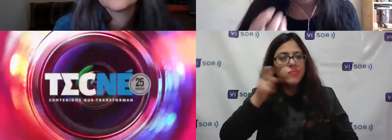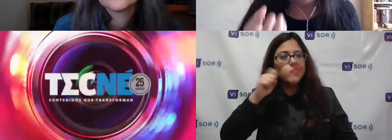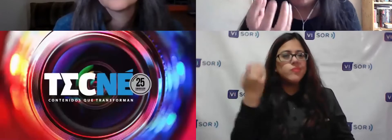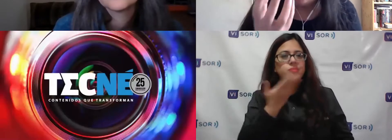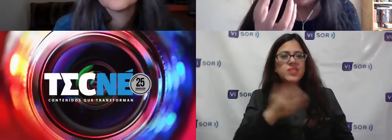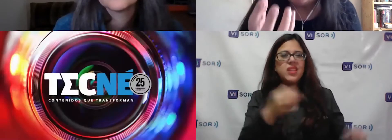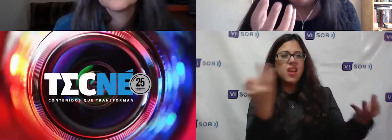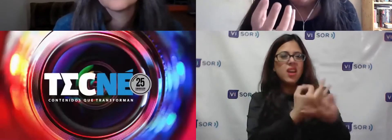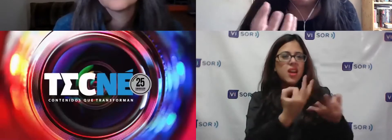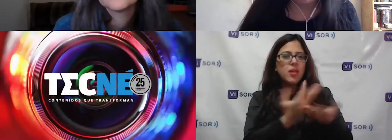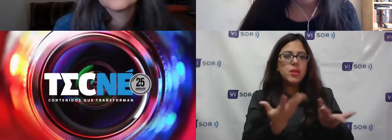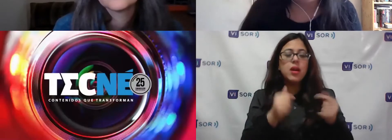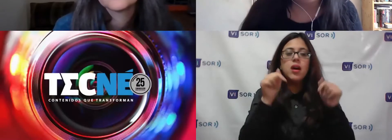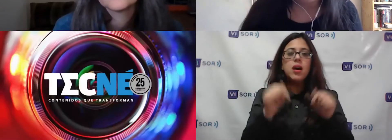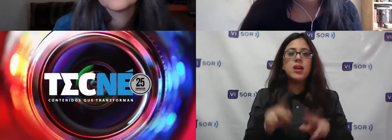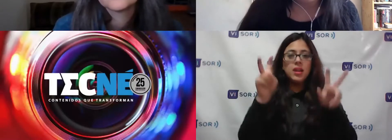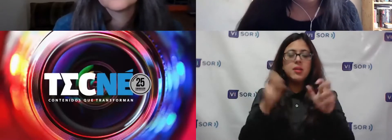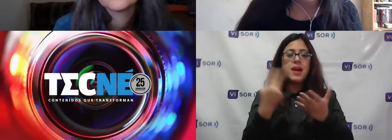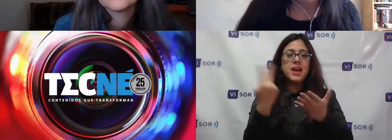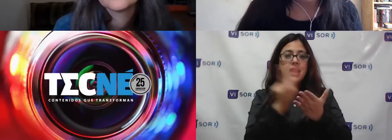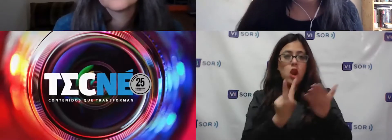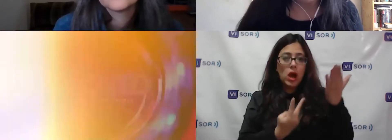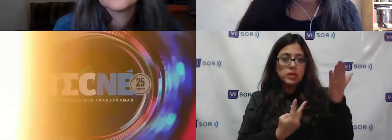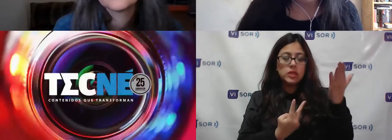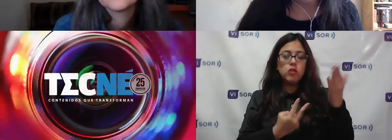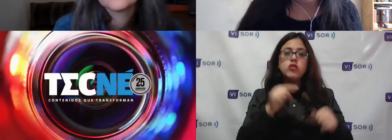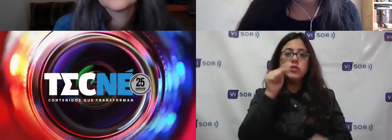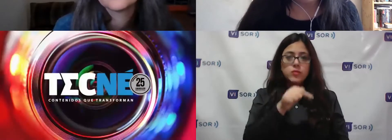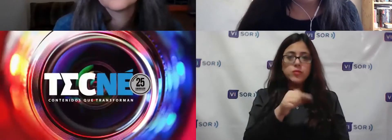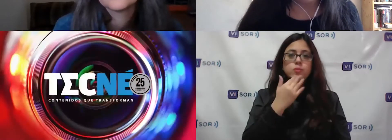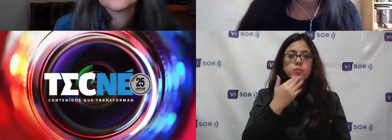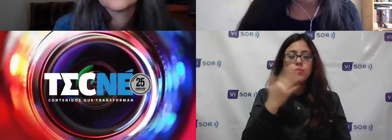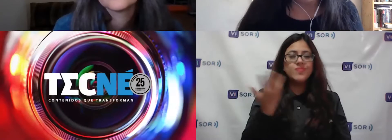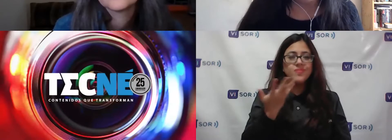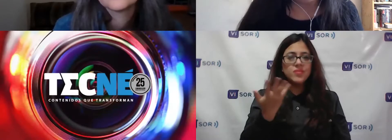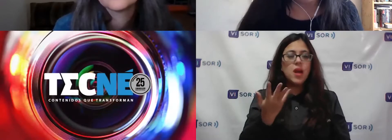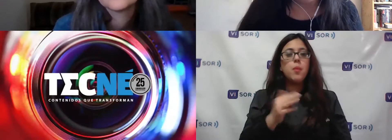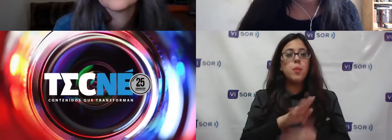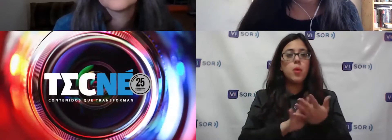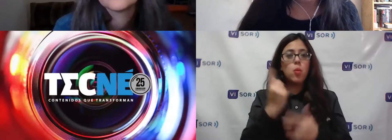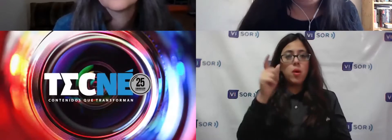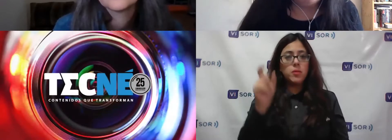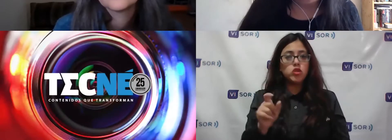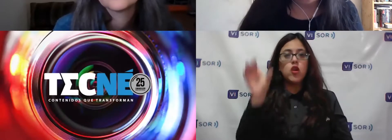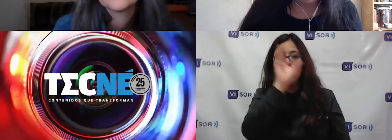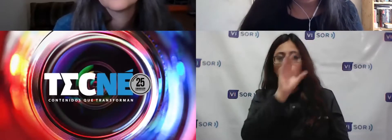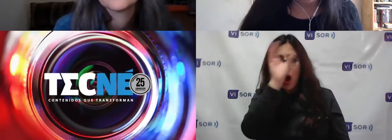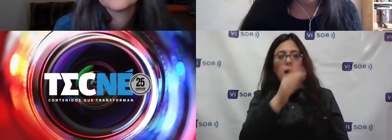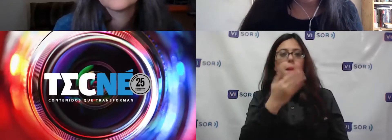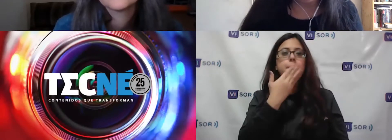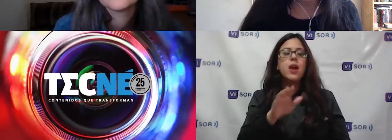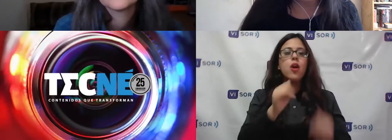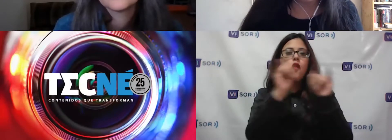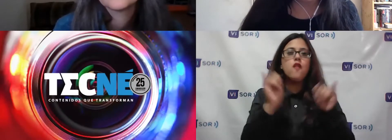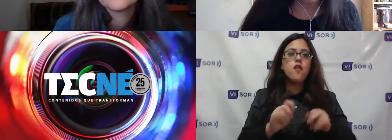decir mucho desde lo artístico y eso es porque de alguna manera para uno poder buscar cuál es el mejor momento en que va a